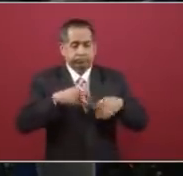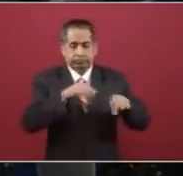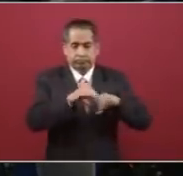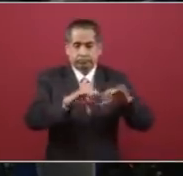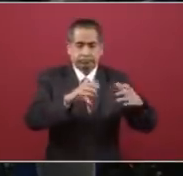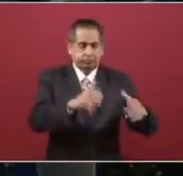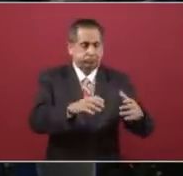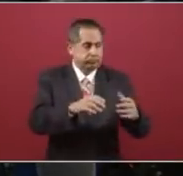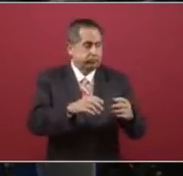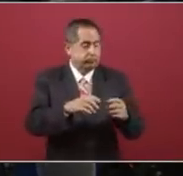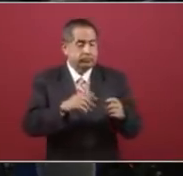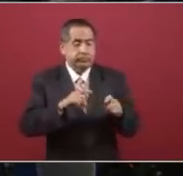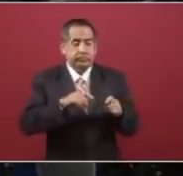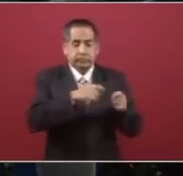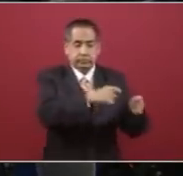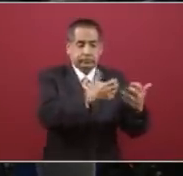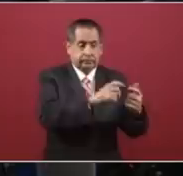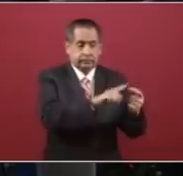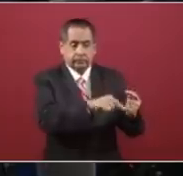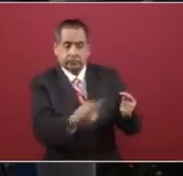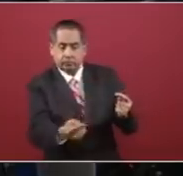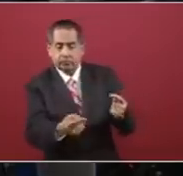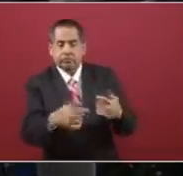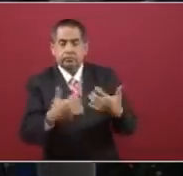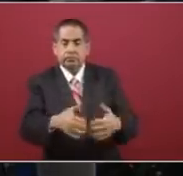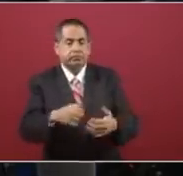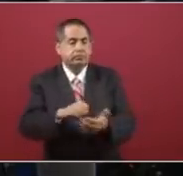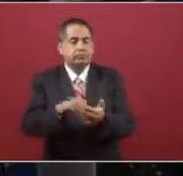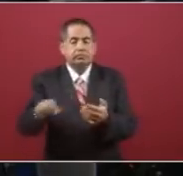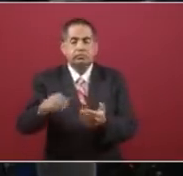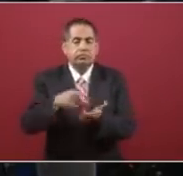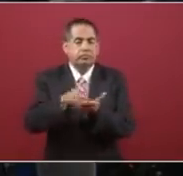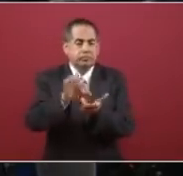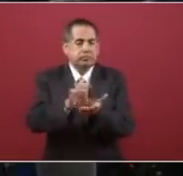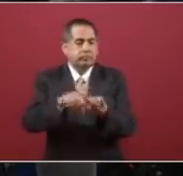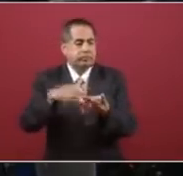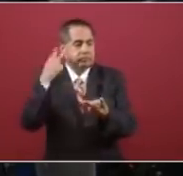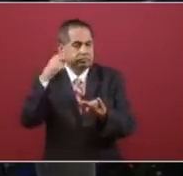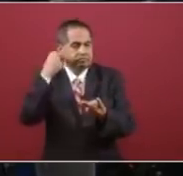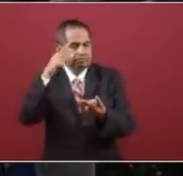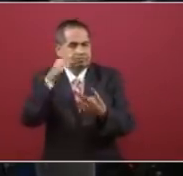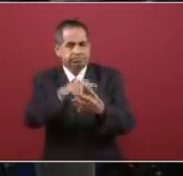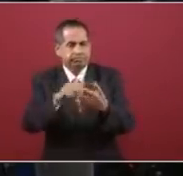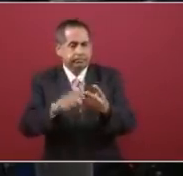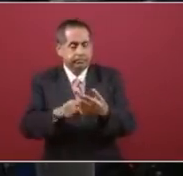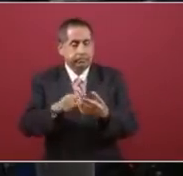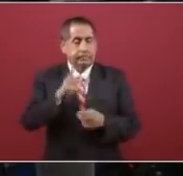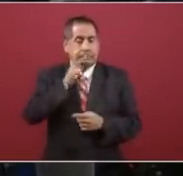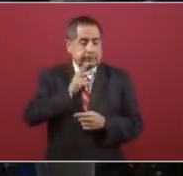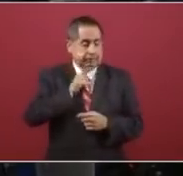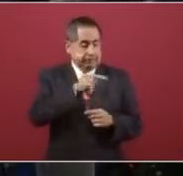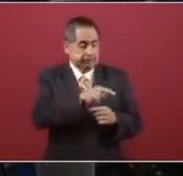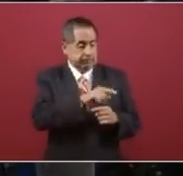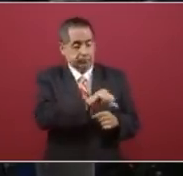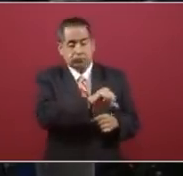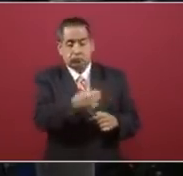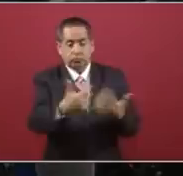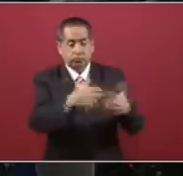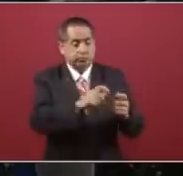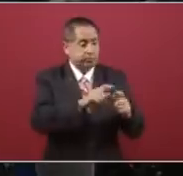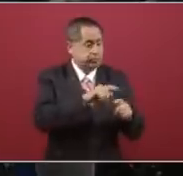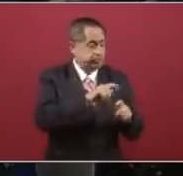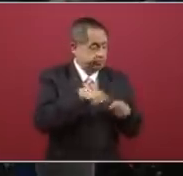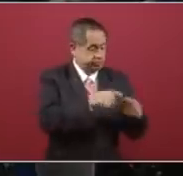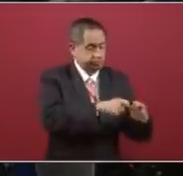outsourcing en Pemex como Playa del Carmen, Veracruz, Tabasco y Tamaulipas. Esa gente ha sido contratada por